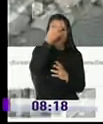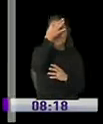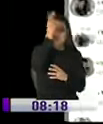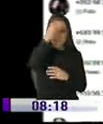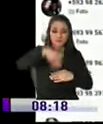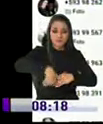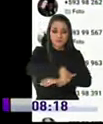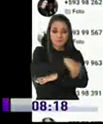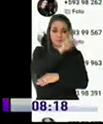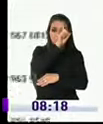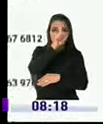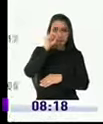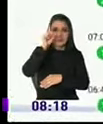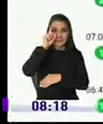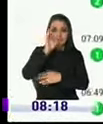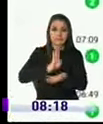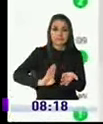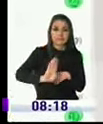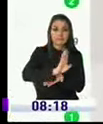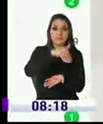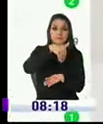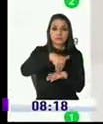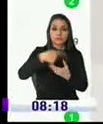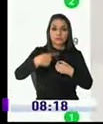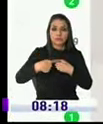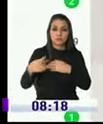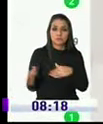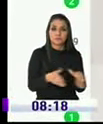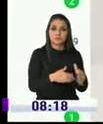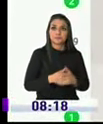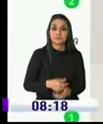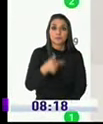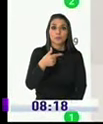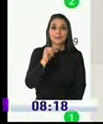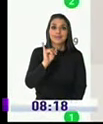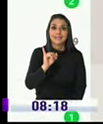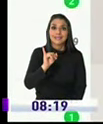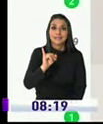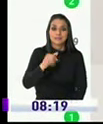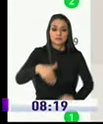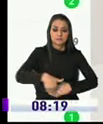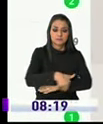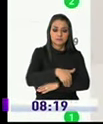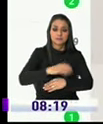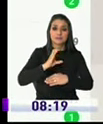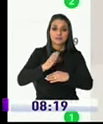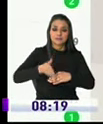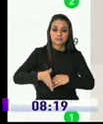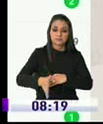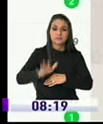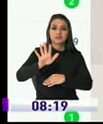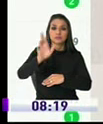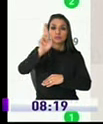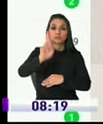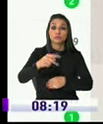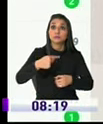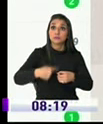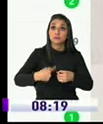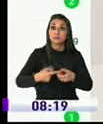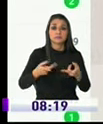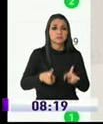Grande. Otro problema de basura, esto es en el barrio de Guamaní, Paquilla, calle C, transversal 5, al sur de Quito. Lo